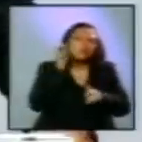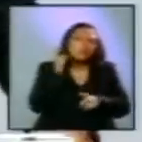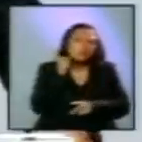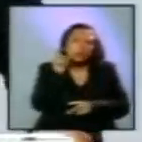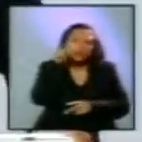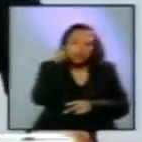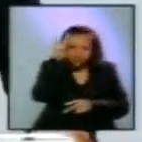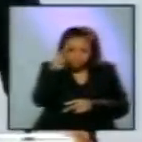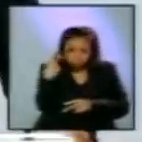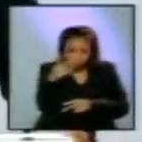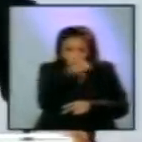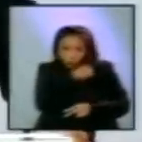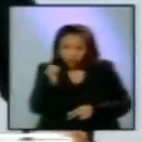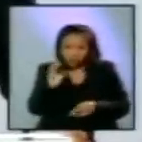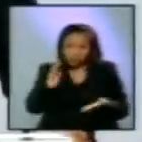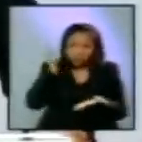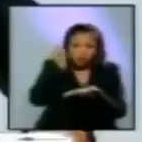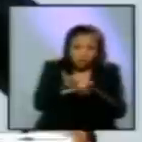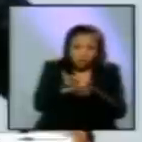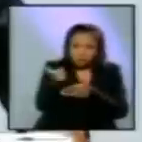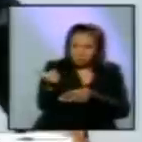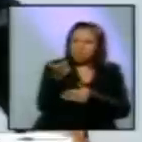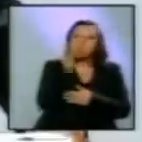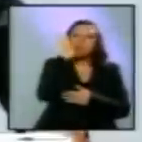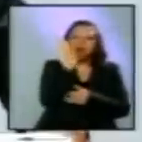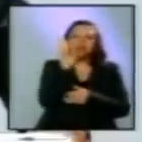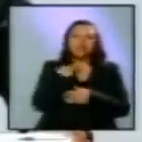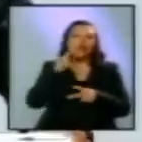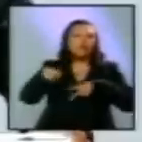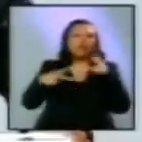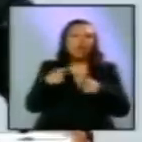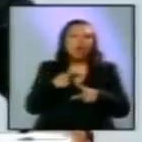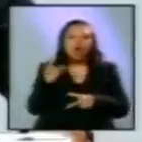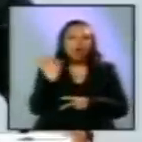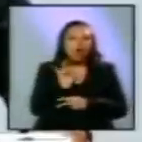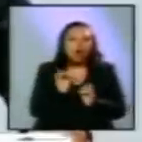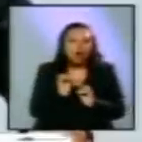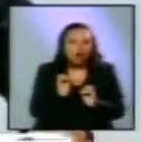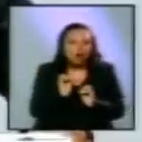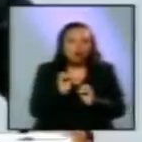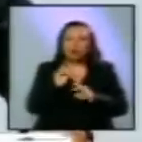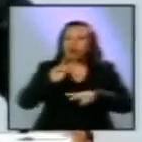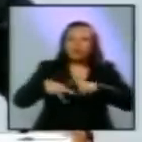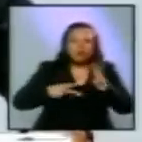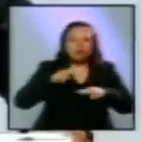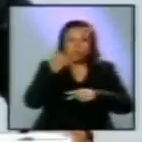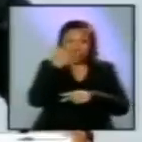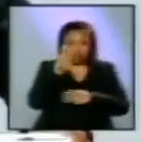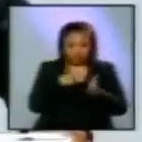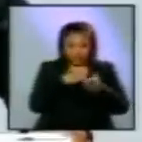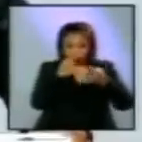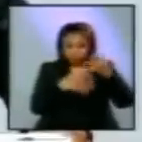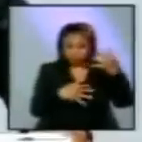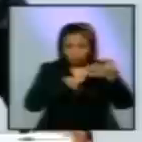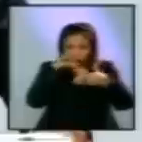Diputados cuando era su obligación? Cobró como si hubiese estado y estuvo ausente 7 de cada 10 veces que